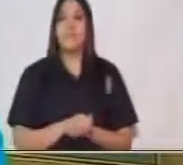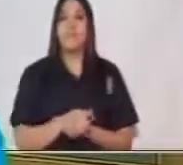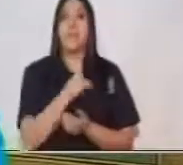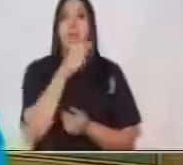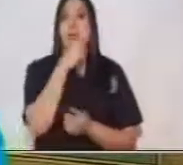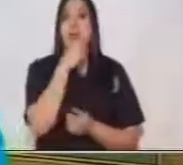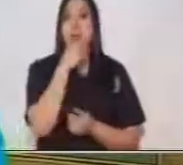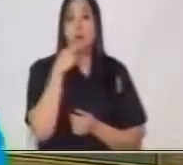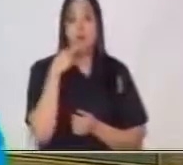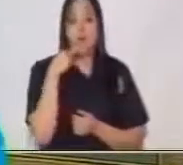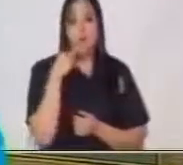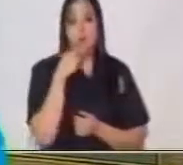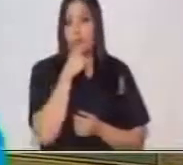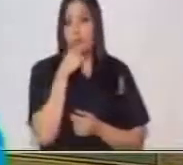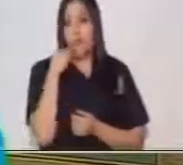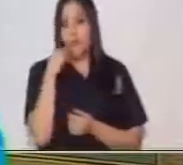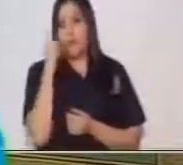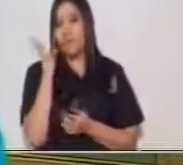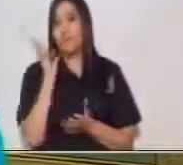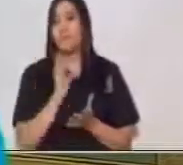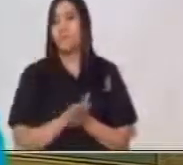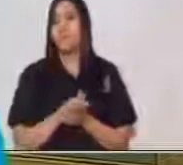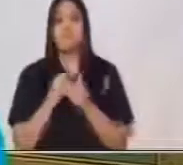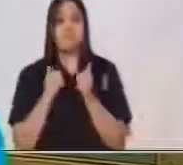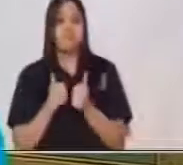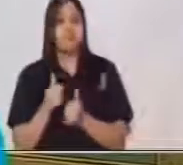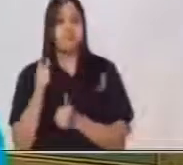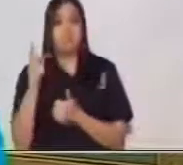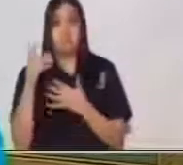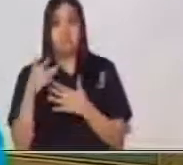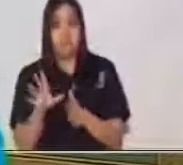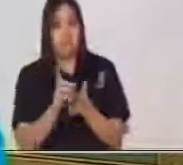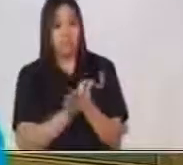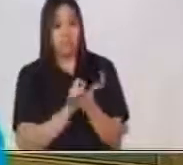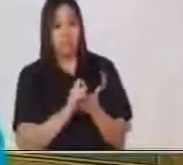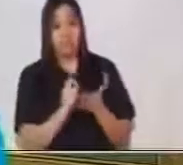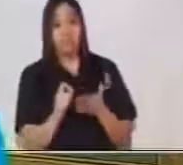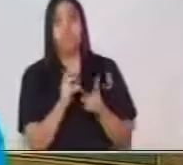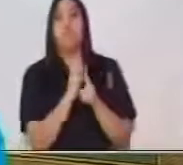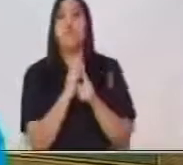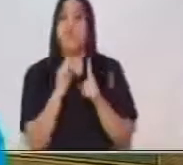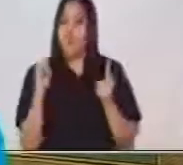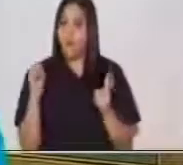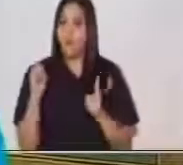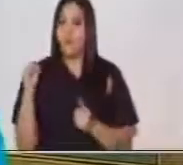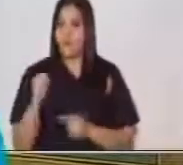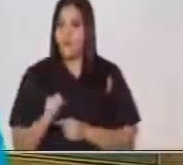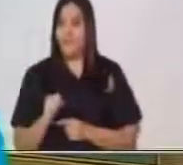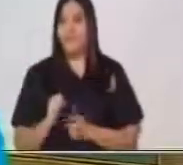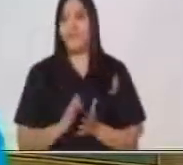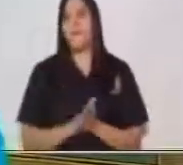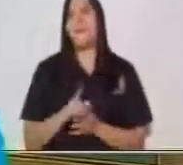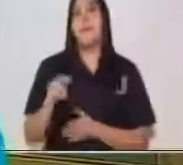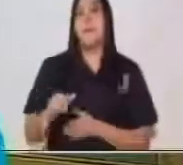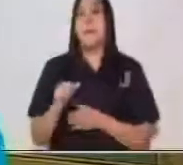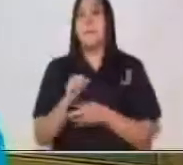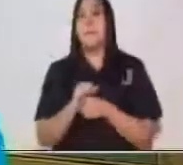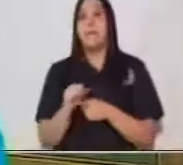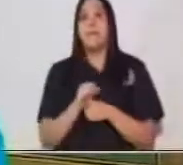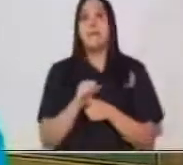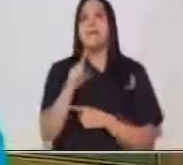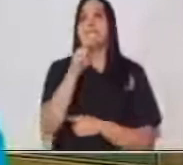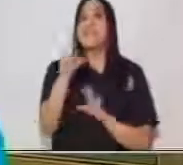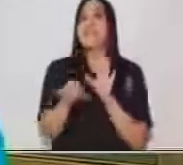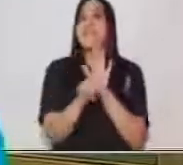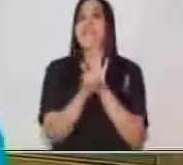rojo. Muy bien, entonces aquí acabamos de redactar una oración. Vamos a repasar y a